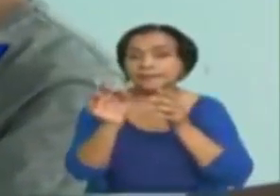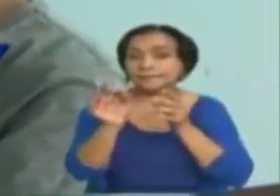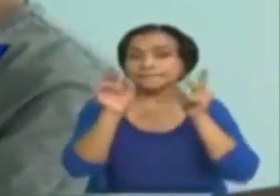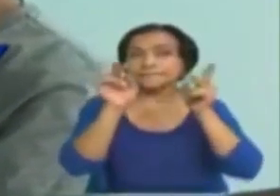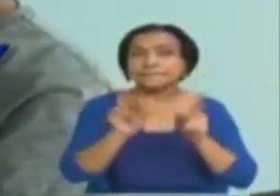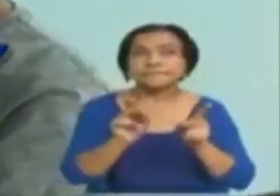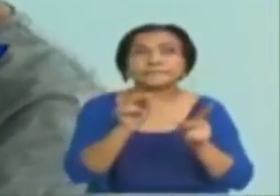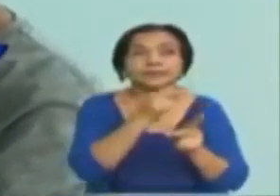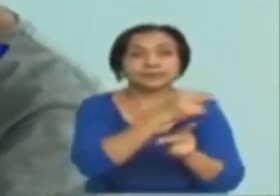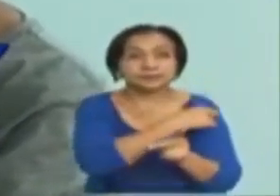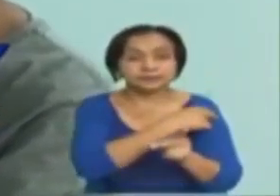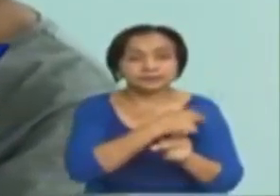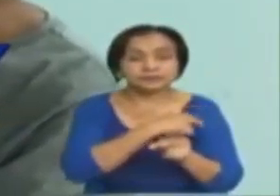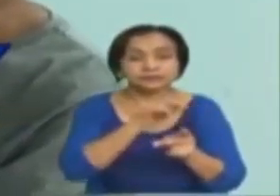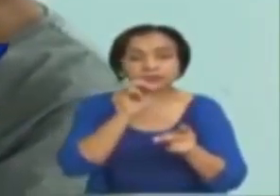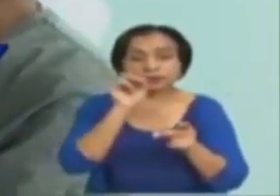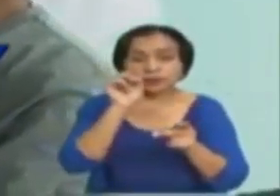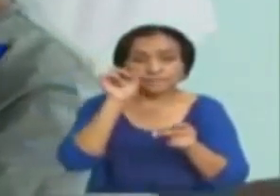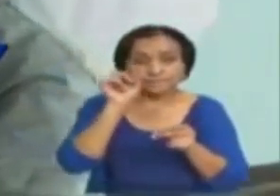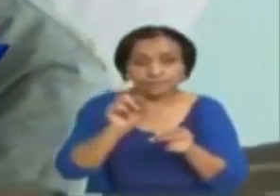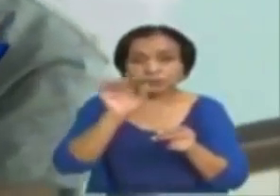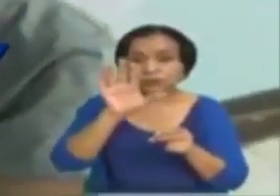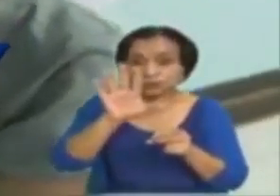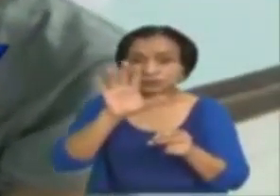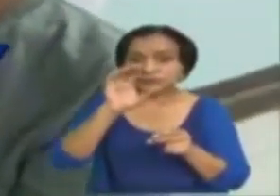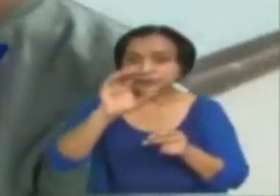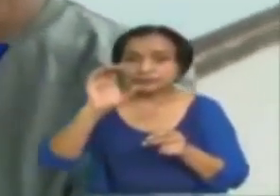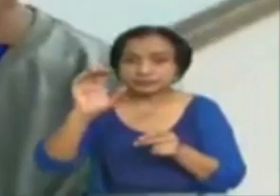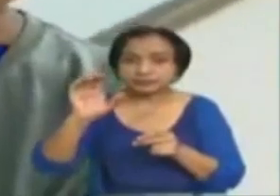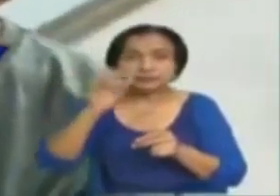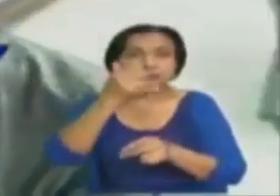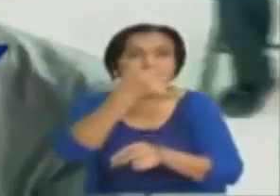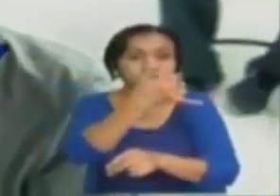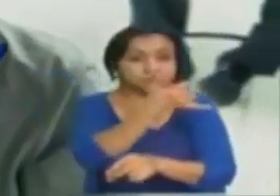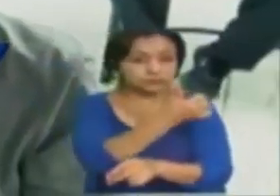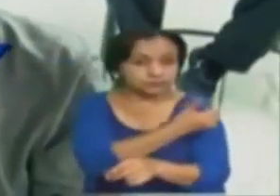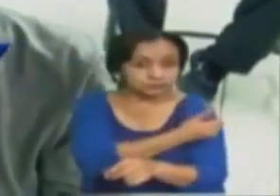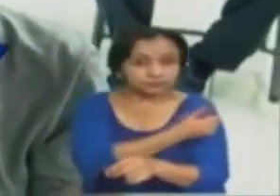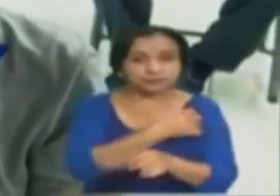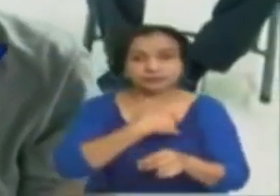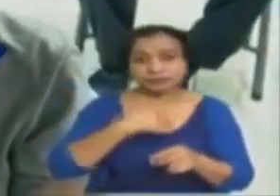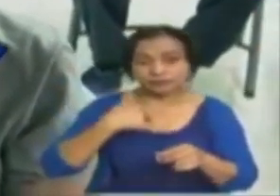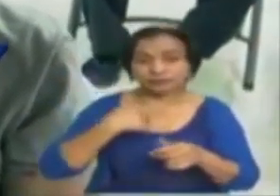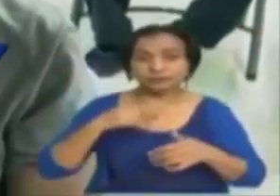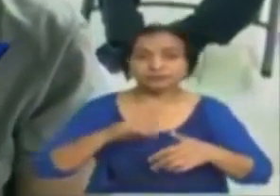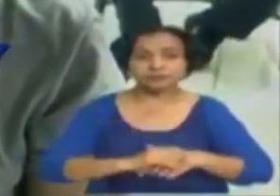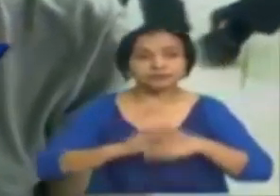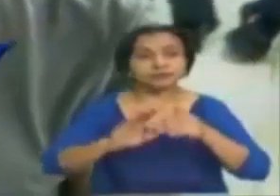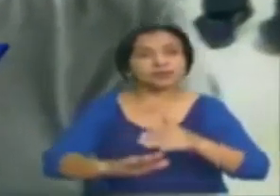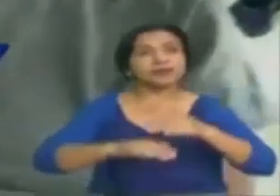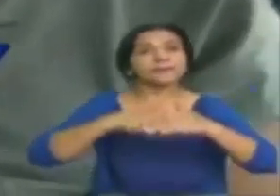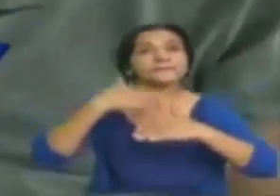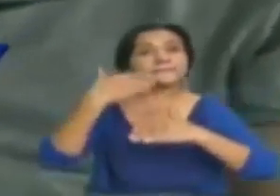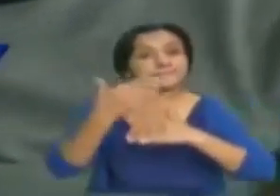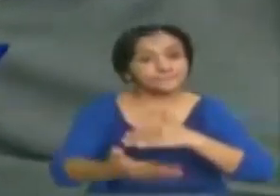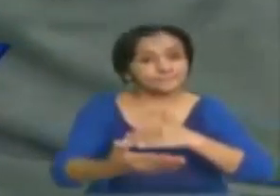distinto con un aumento de 369 casos sospechosos de kobe 19 desde 14 lugares y en